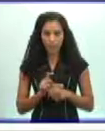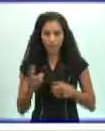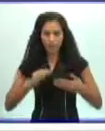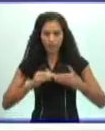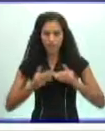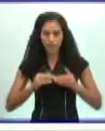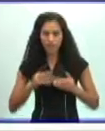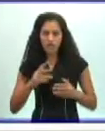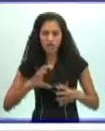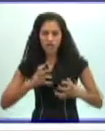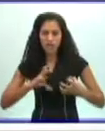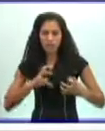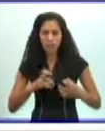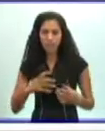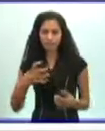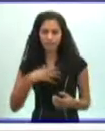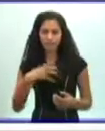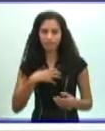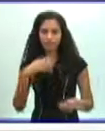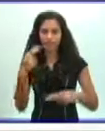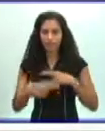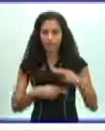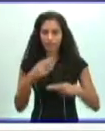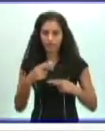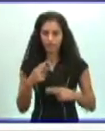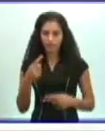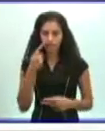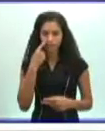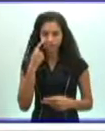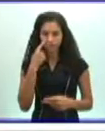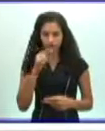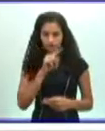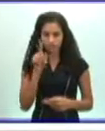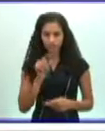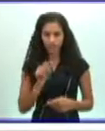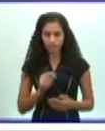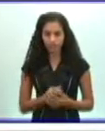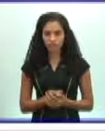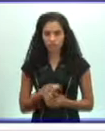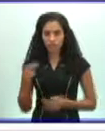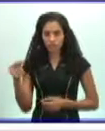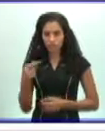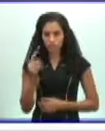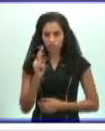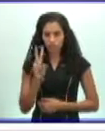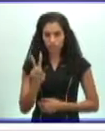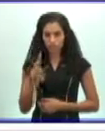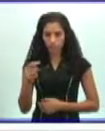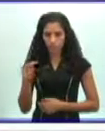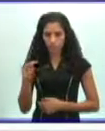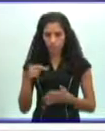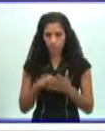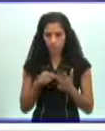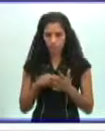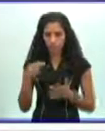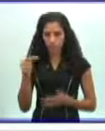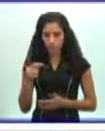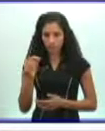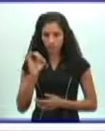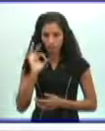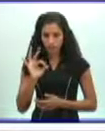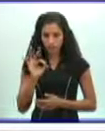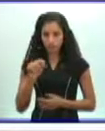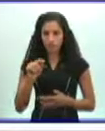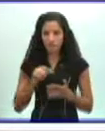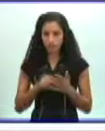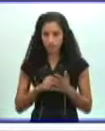manera en la que resolvieron la operación siguiente: menos 2 por menos 8 por